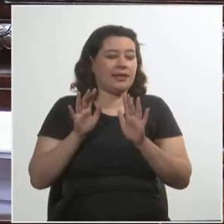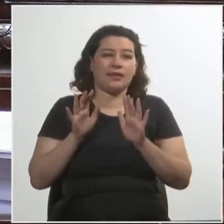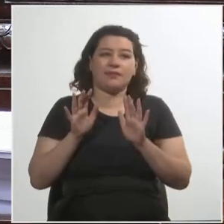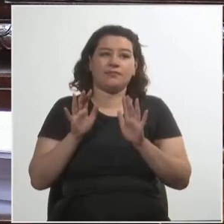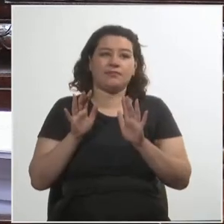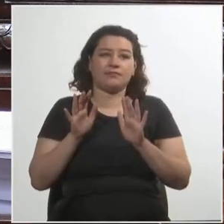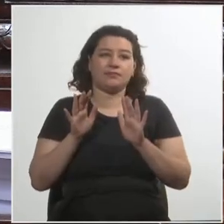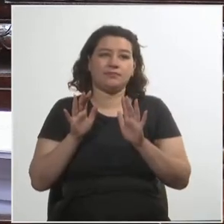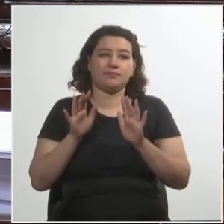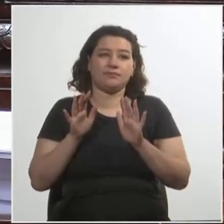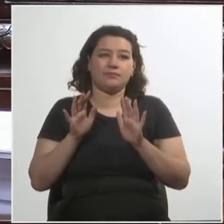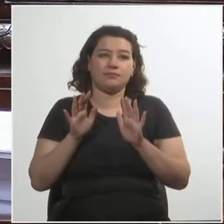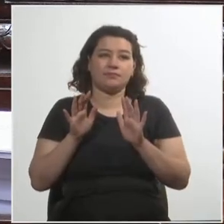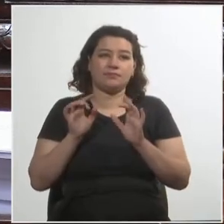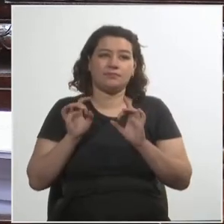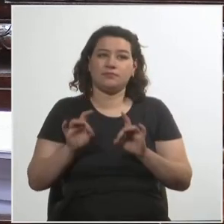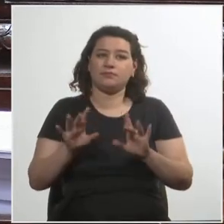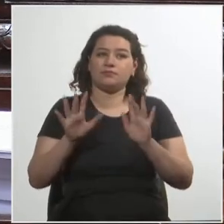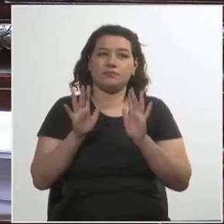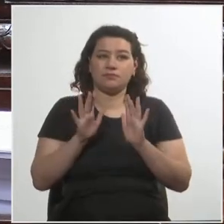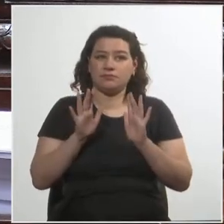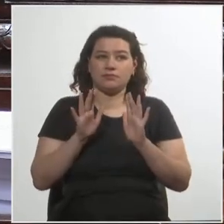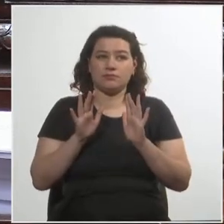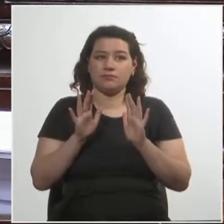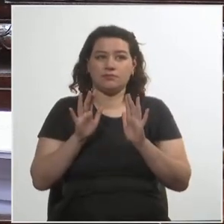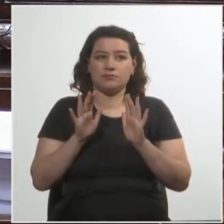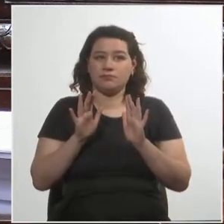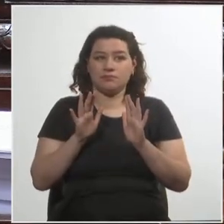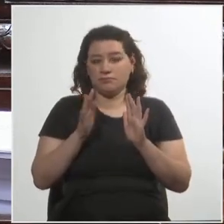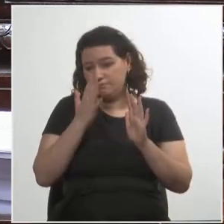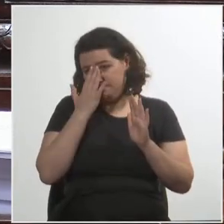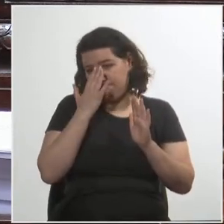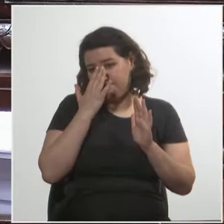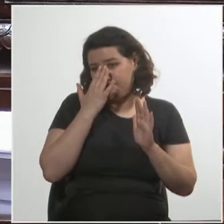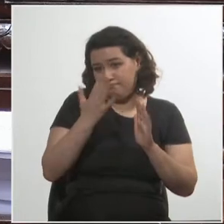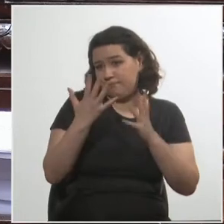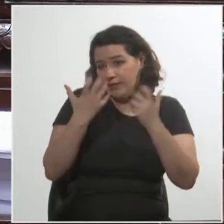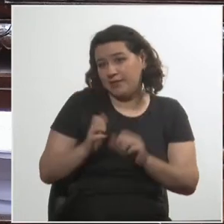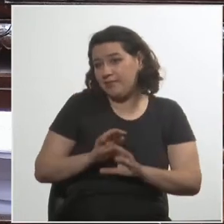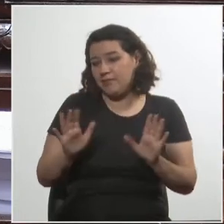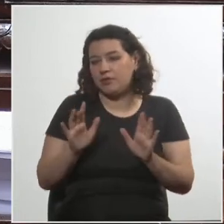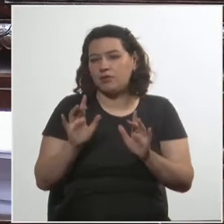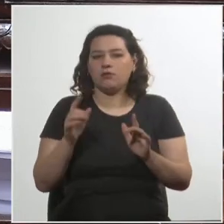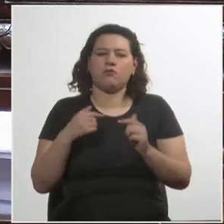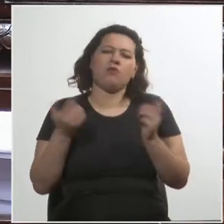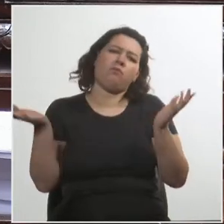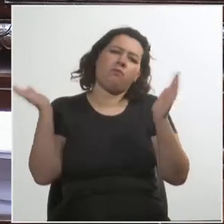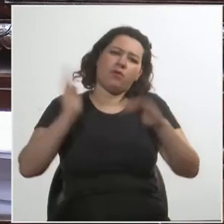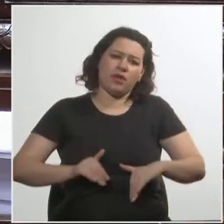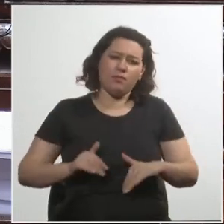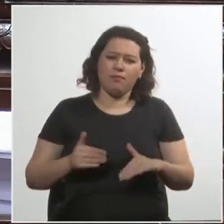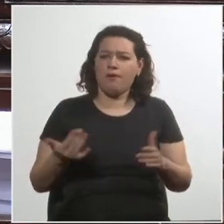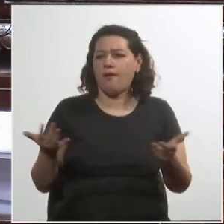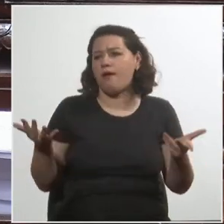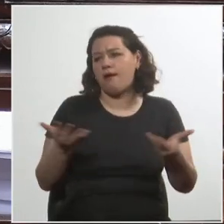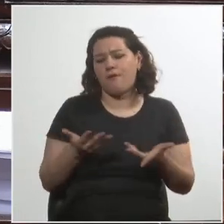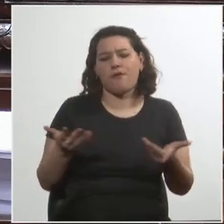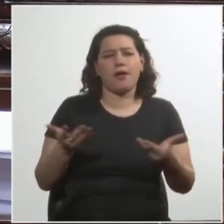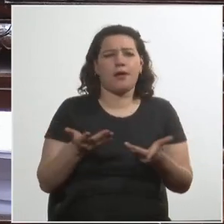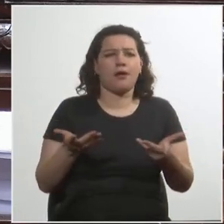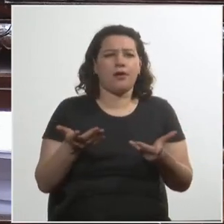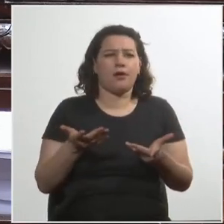la este la voluntad del oficialismo de Entonces entonces no podemos este venir